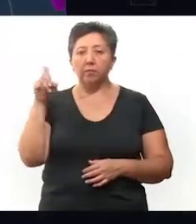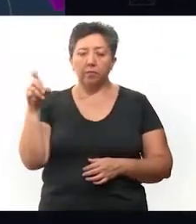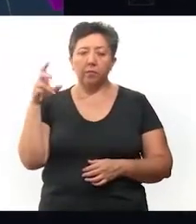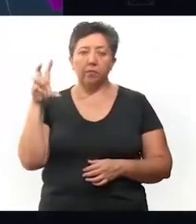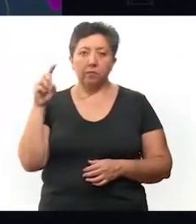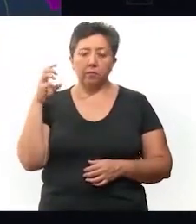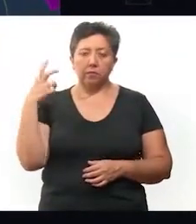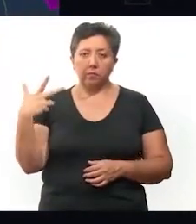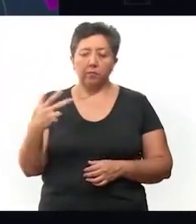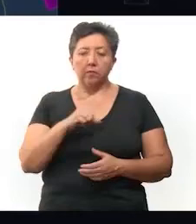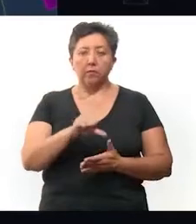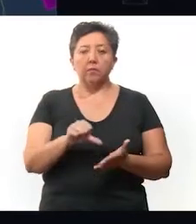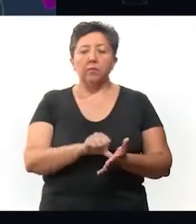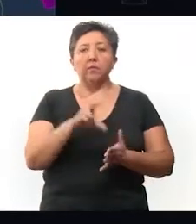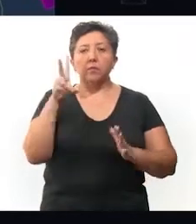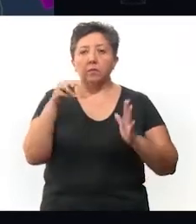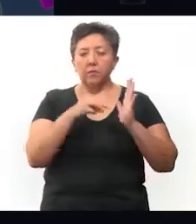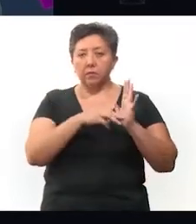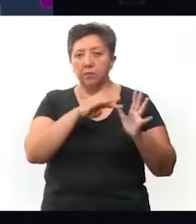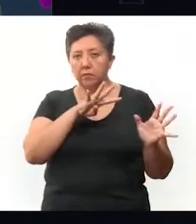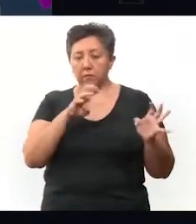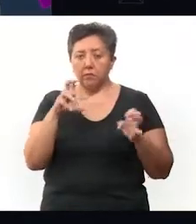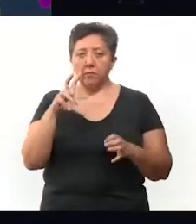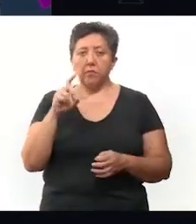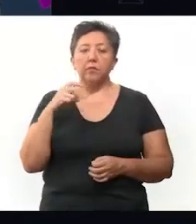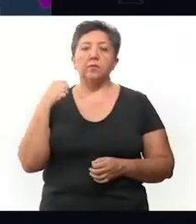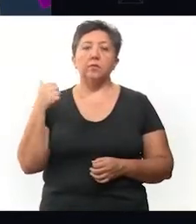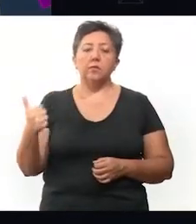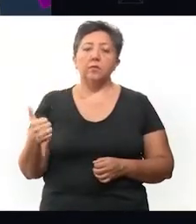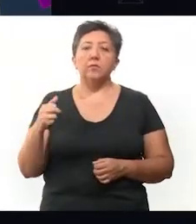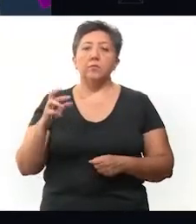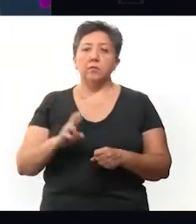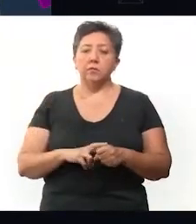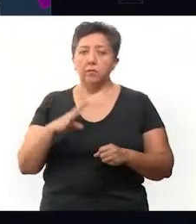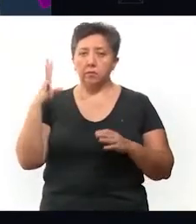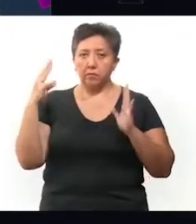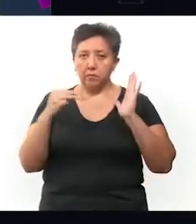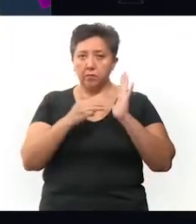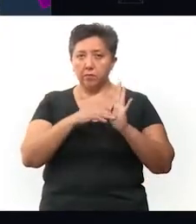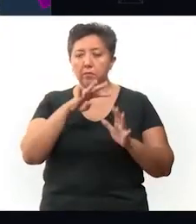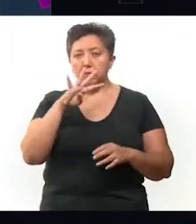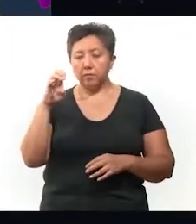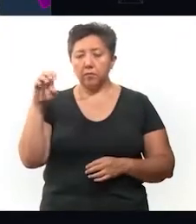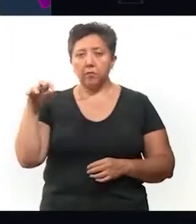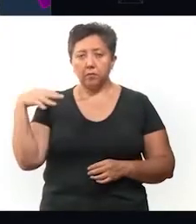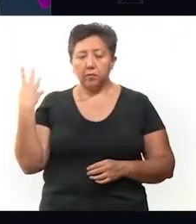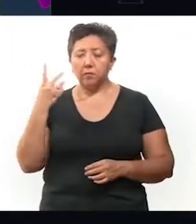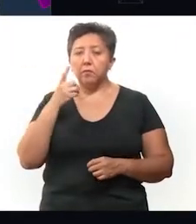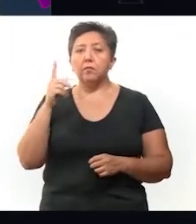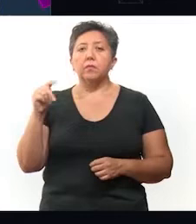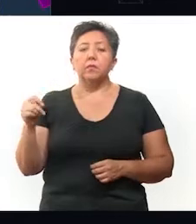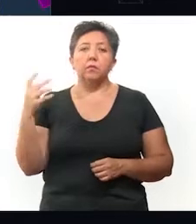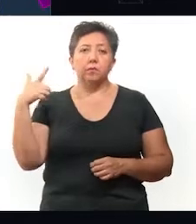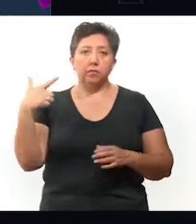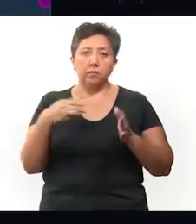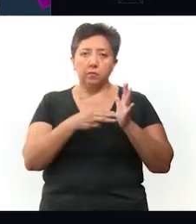8.138, en la zona centro 2.936, en la zona sur 4.414 y en la zona